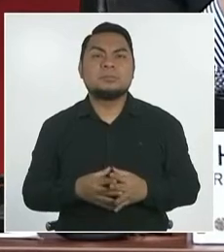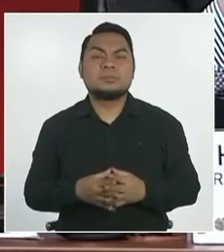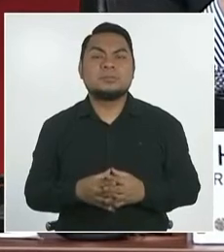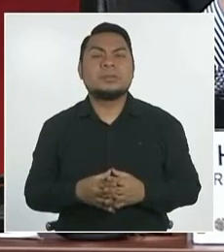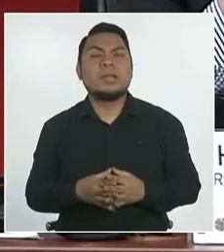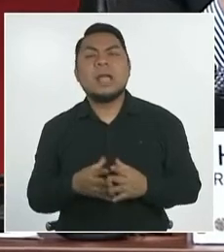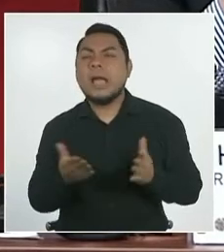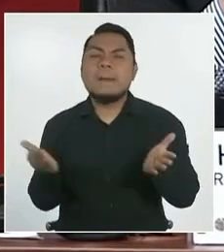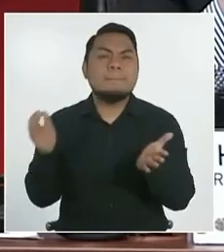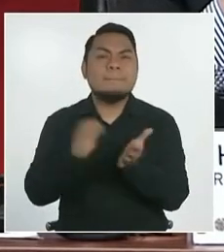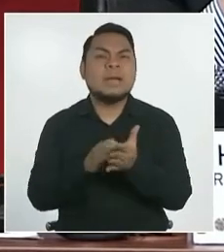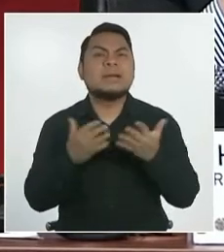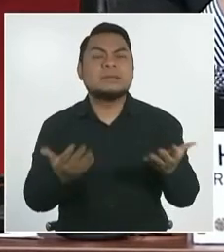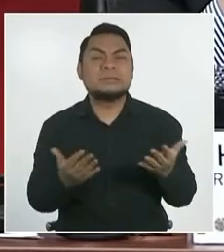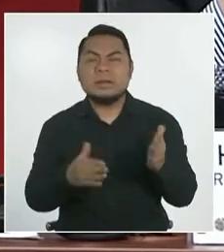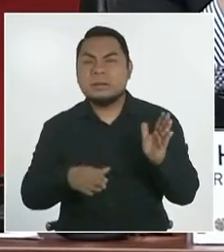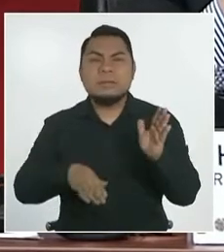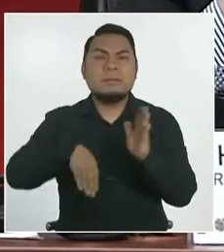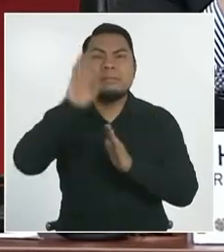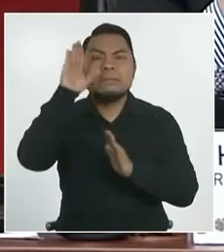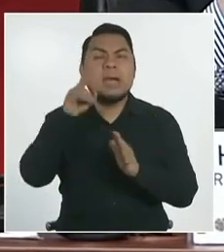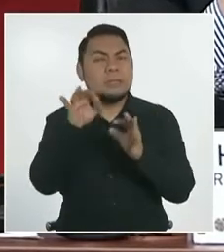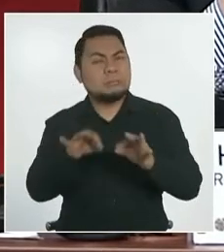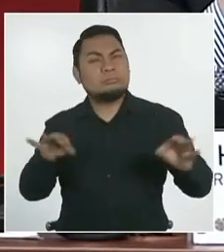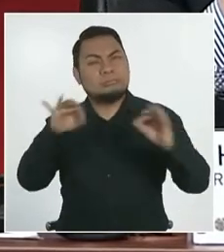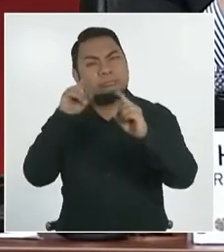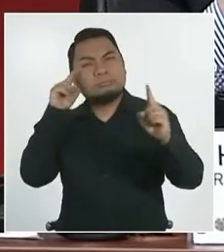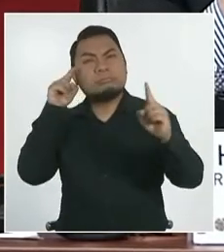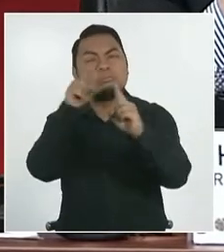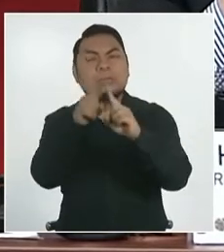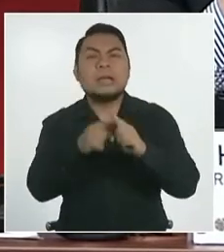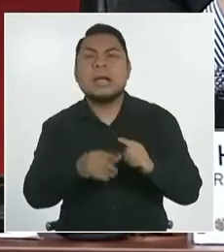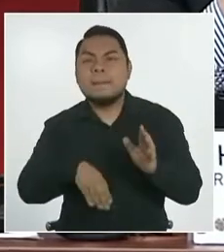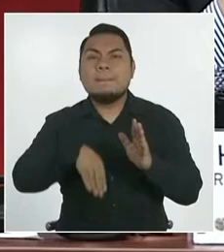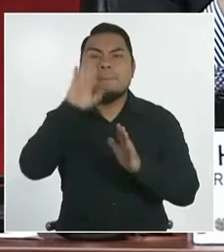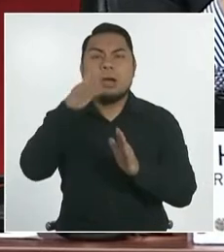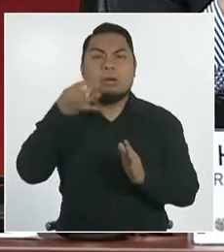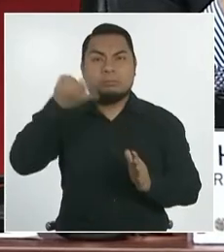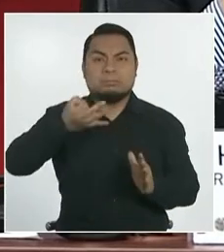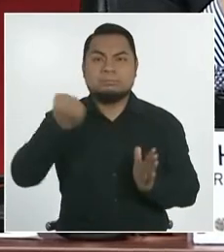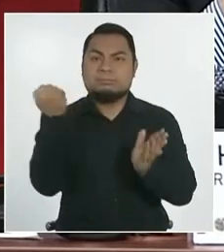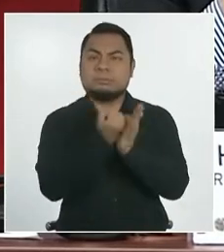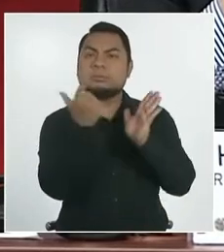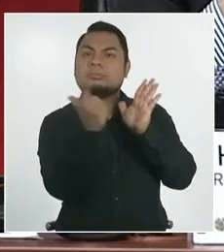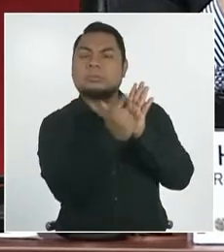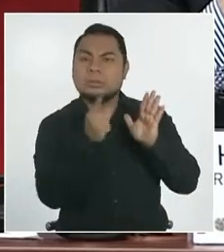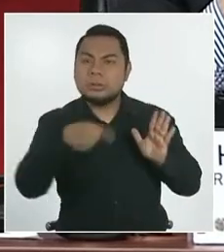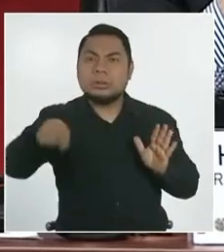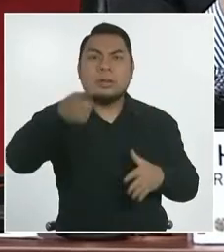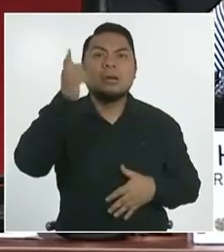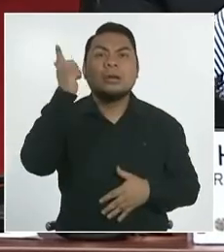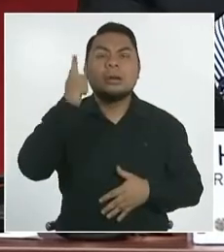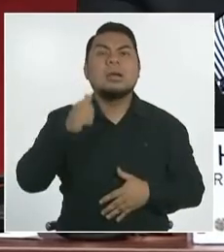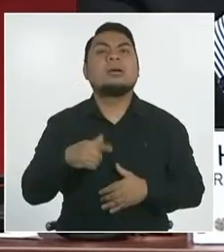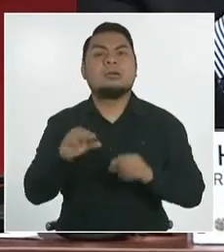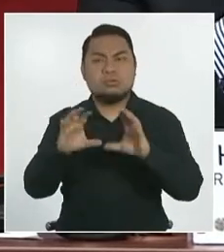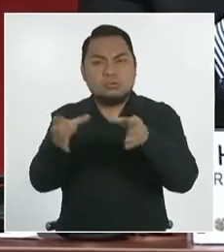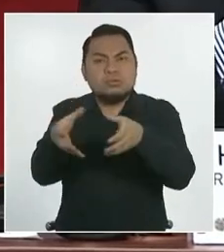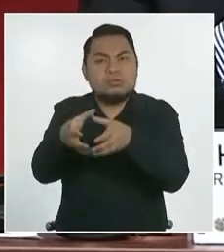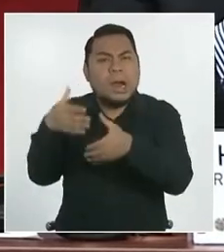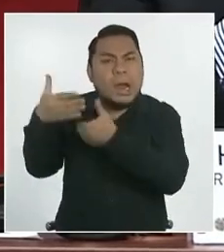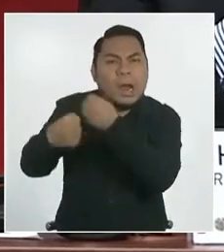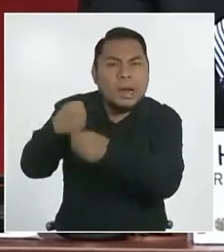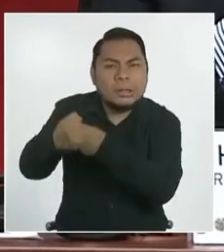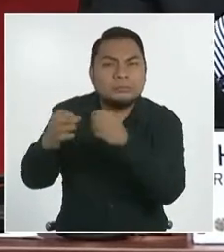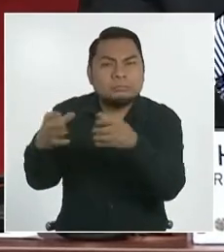y más aún, con mayor trascendencia y con mayor legitimidad, los dirigentes de base